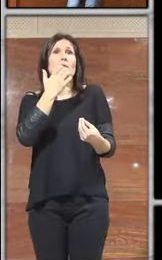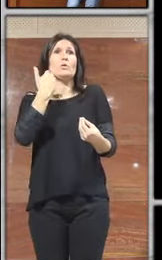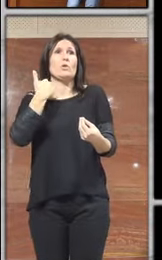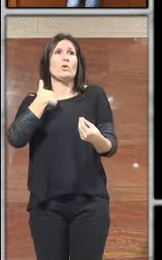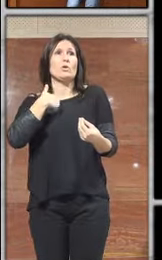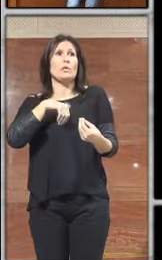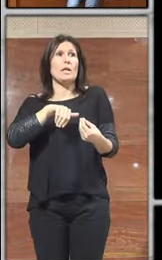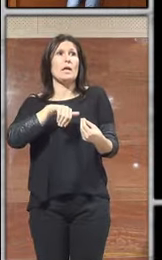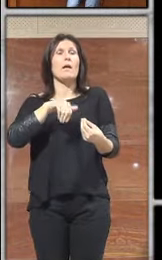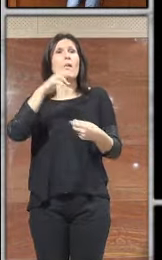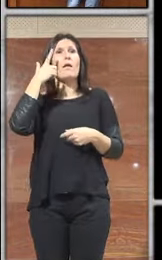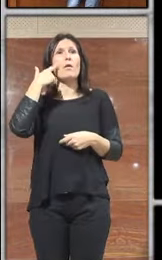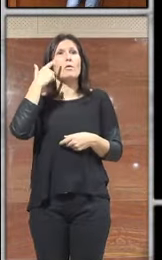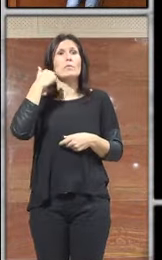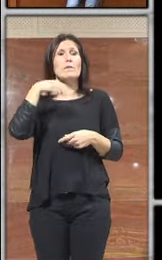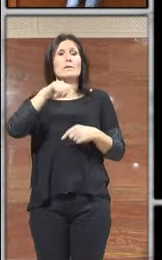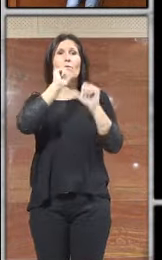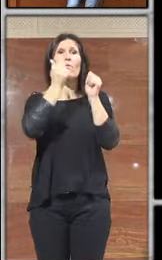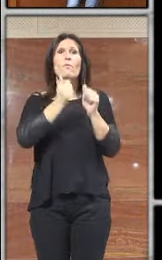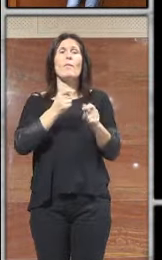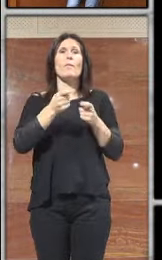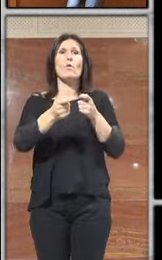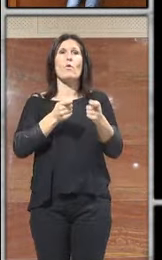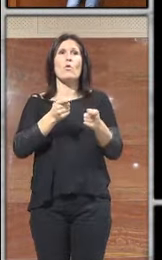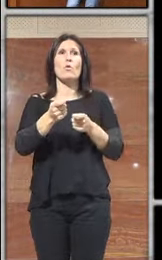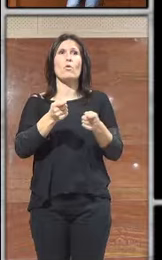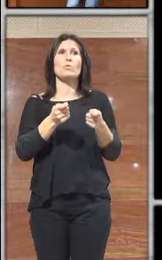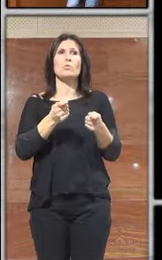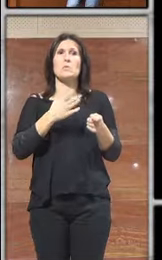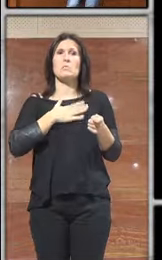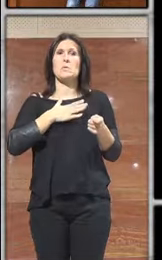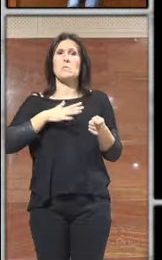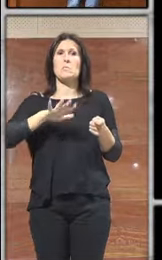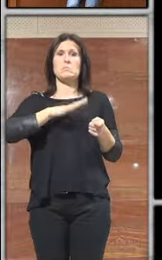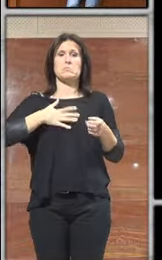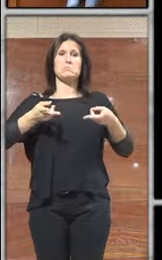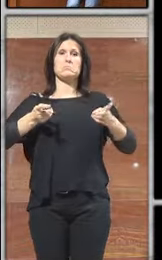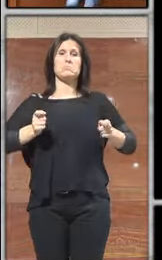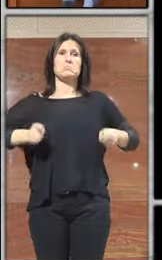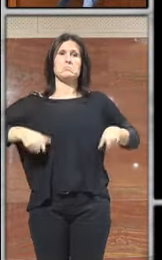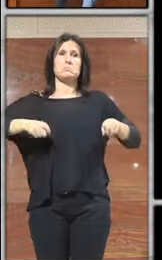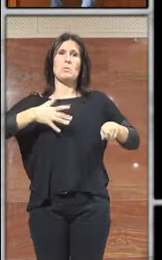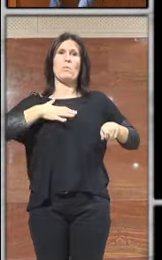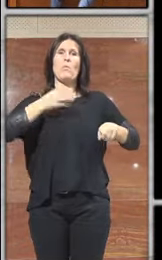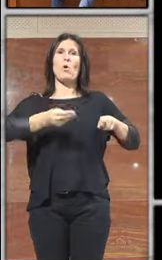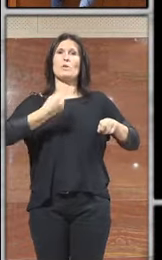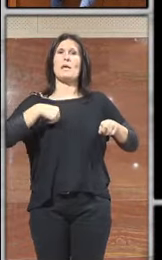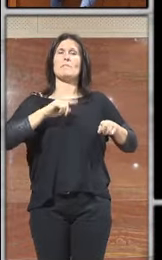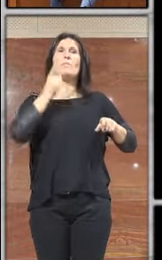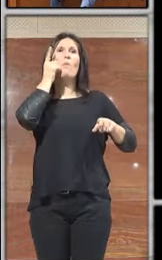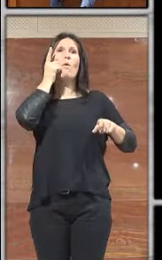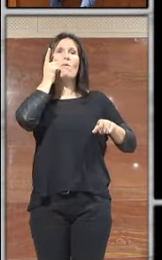acostumbrado a esta manera de control, pues ¿por qué no desde aquí poder manejar el propio dispositivo móvil, no?